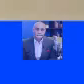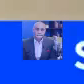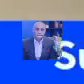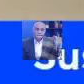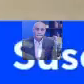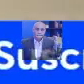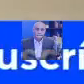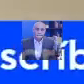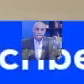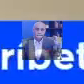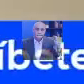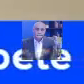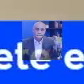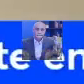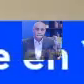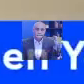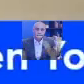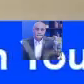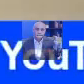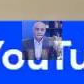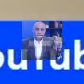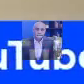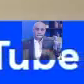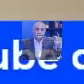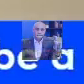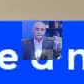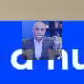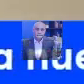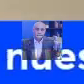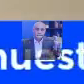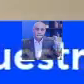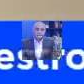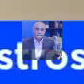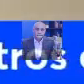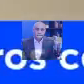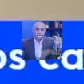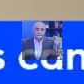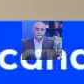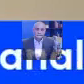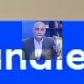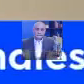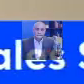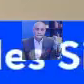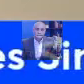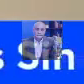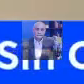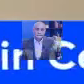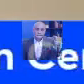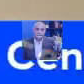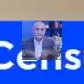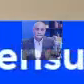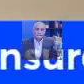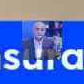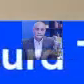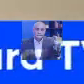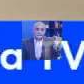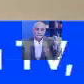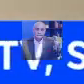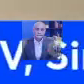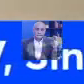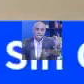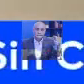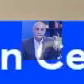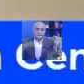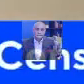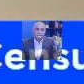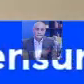líderes de América del Norte. Hace 10 años que no venía un presidente de Estados Unidos, entonces esto es muy relevante para